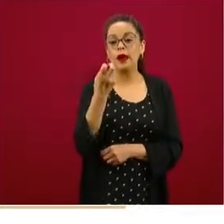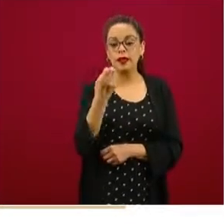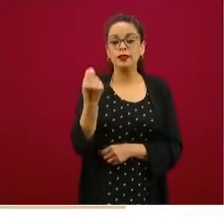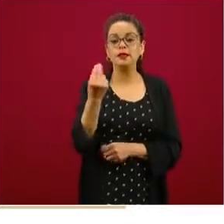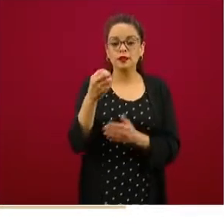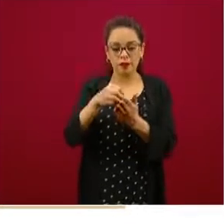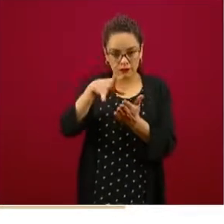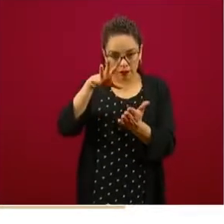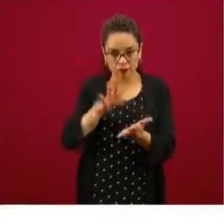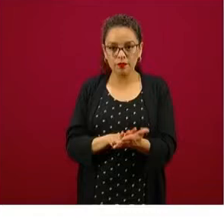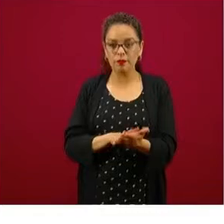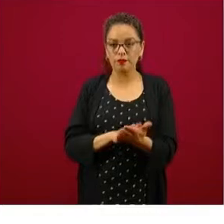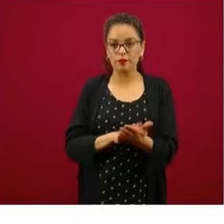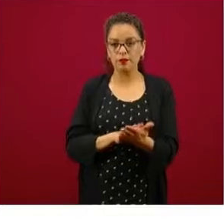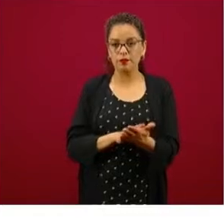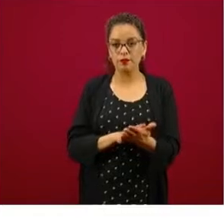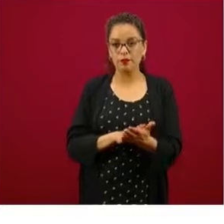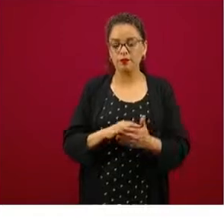siguiente.